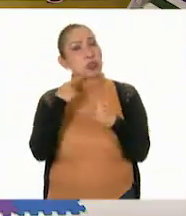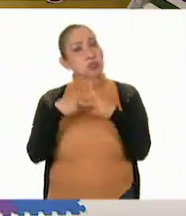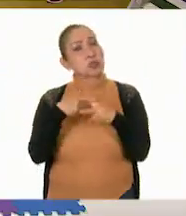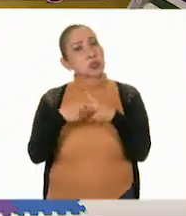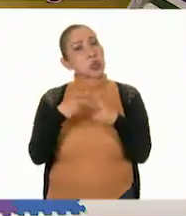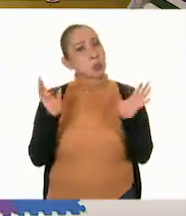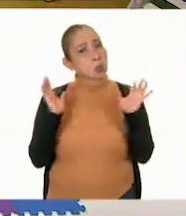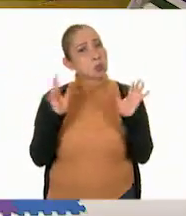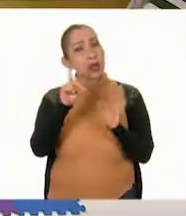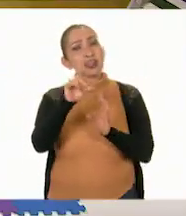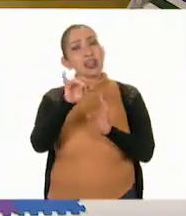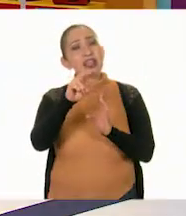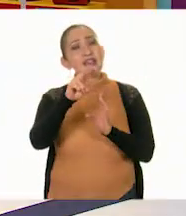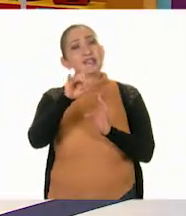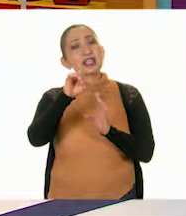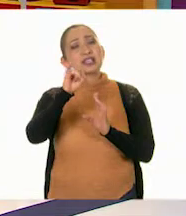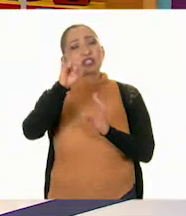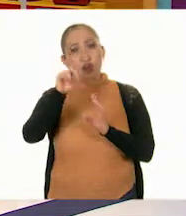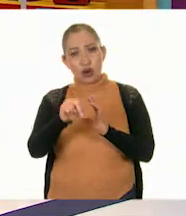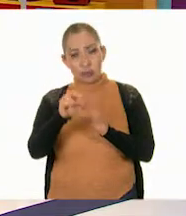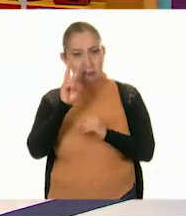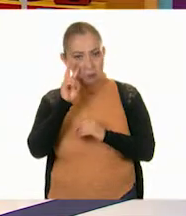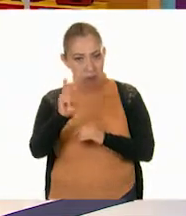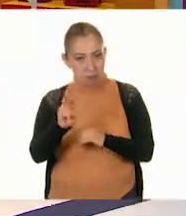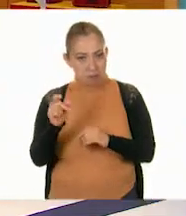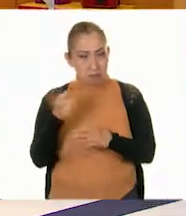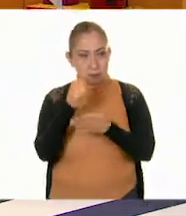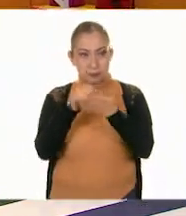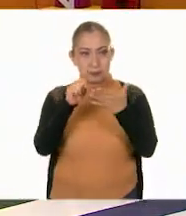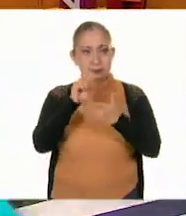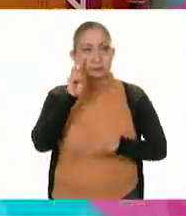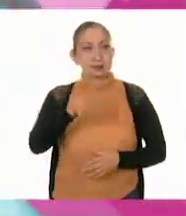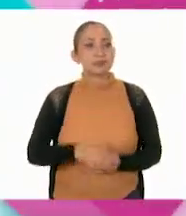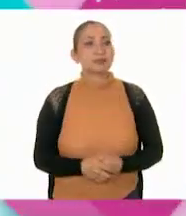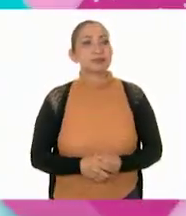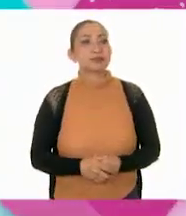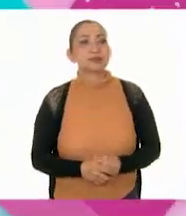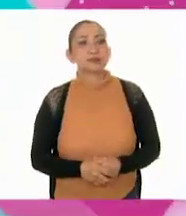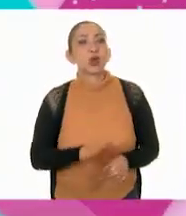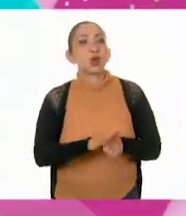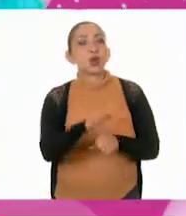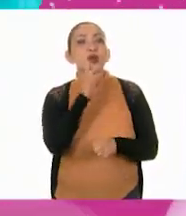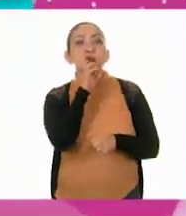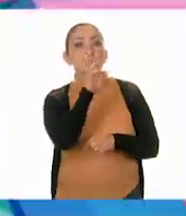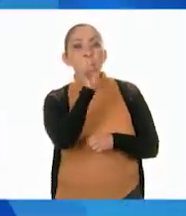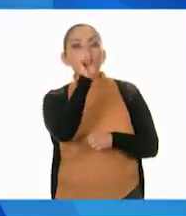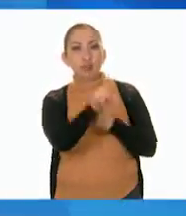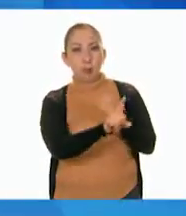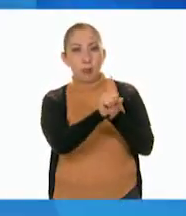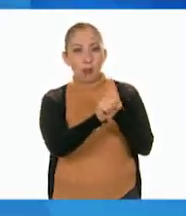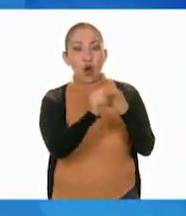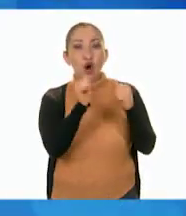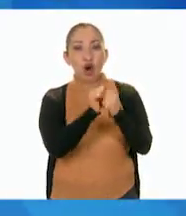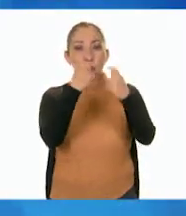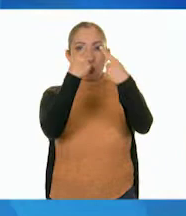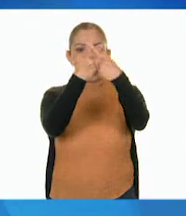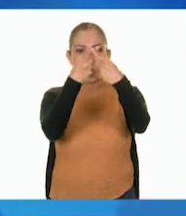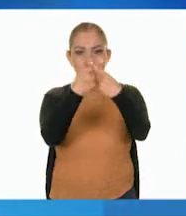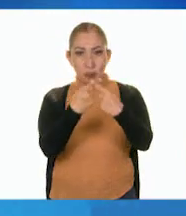división? ¡Claro! Entonces, vamos a anotarlo. Podemos poner aquí que podemos resolverlo con